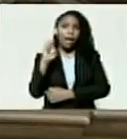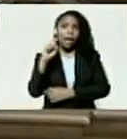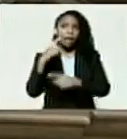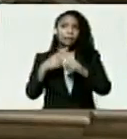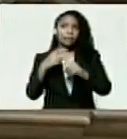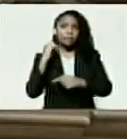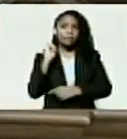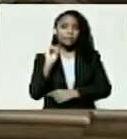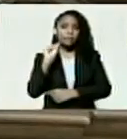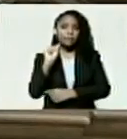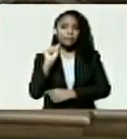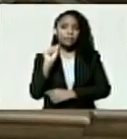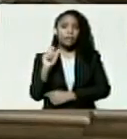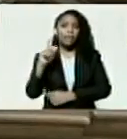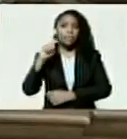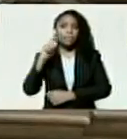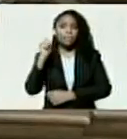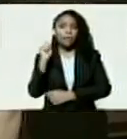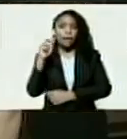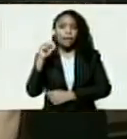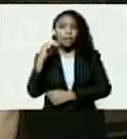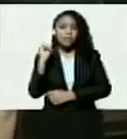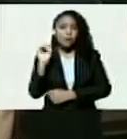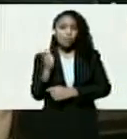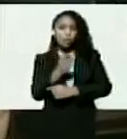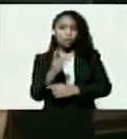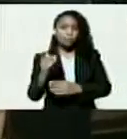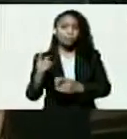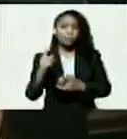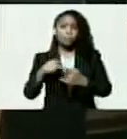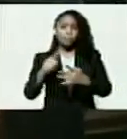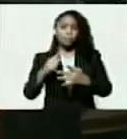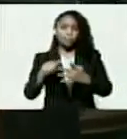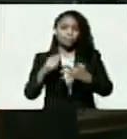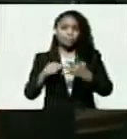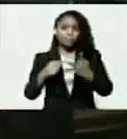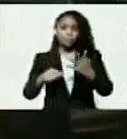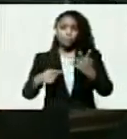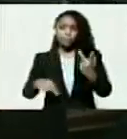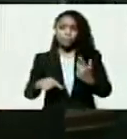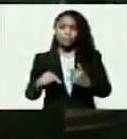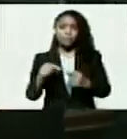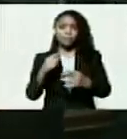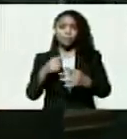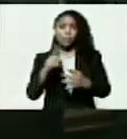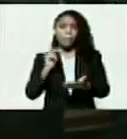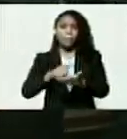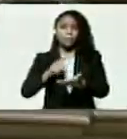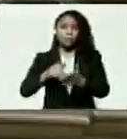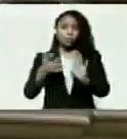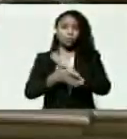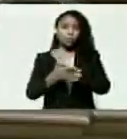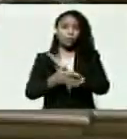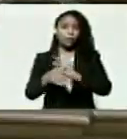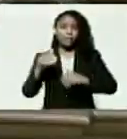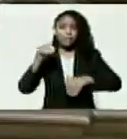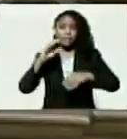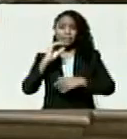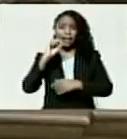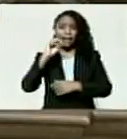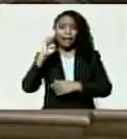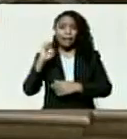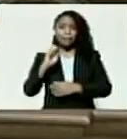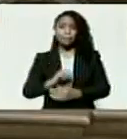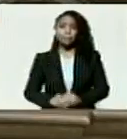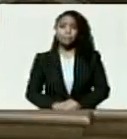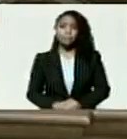Tania D'Amelio Cardiet, Enrique Octavio Márquez Pérez, Pedro Enrique Calzadilla Pérez, Roberto Antonio Picón Herrera, Carlos Enrique